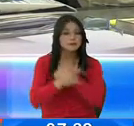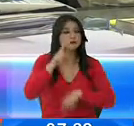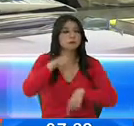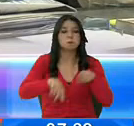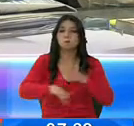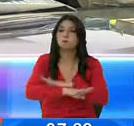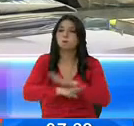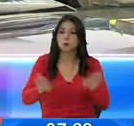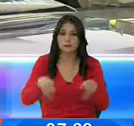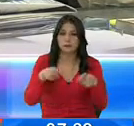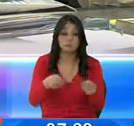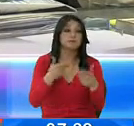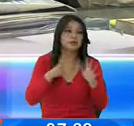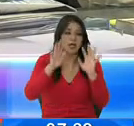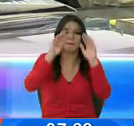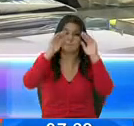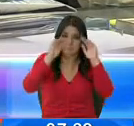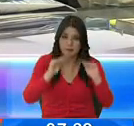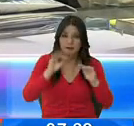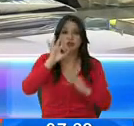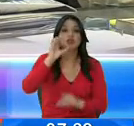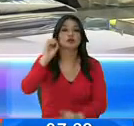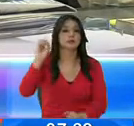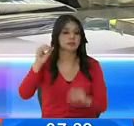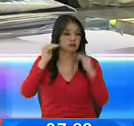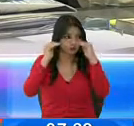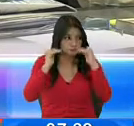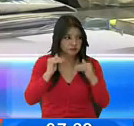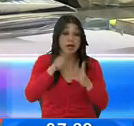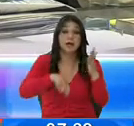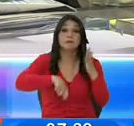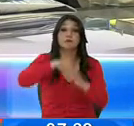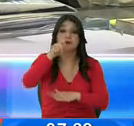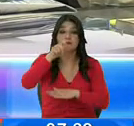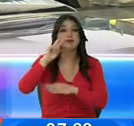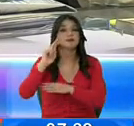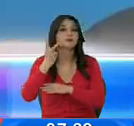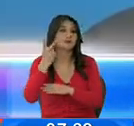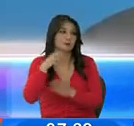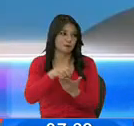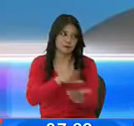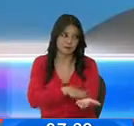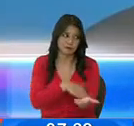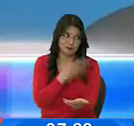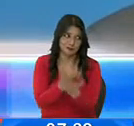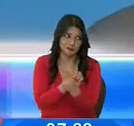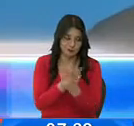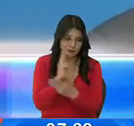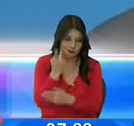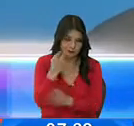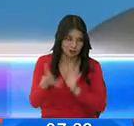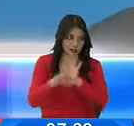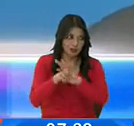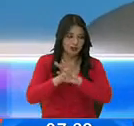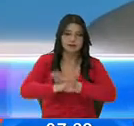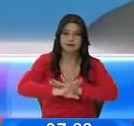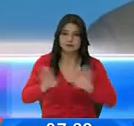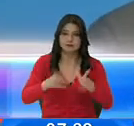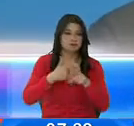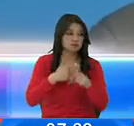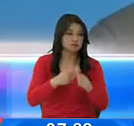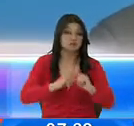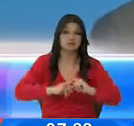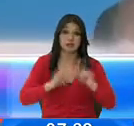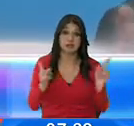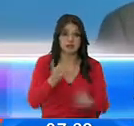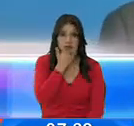ya logramos bajar a 900 y lo logramos porque se aprobó en asamblea el segundo paquete de la segunda ley tributaria urgente pero